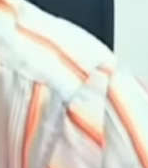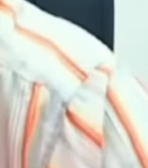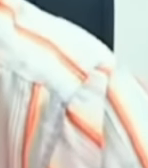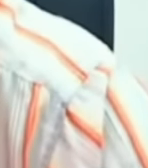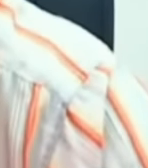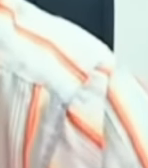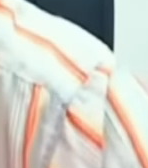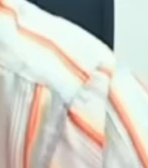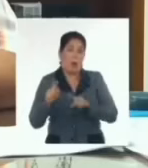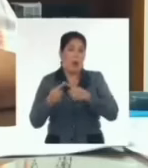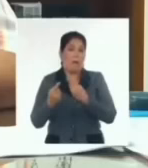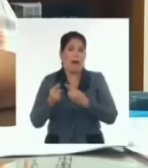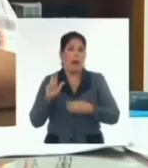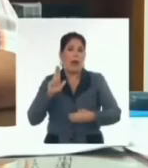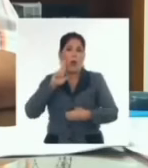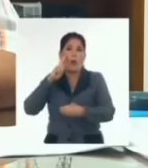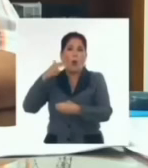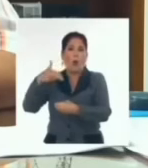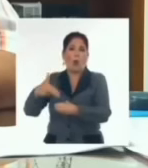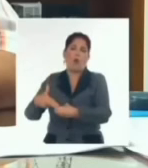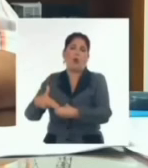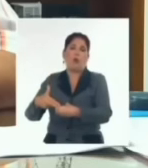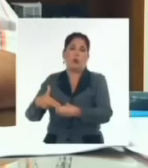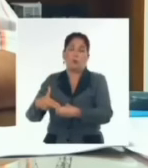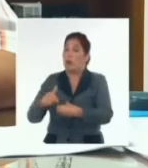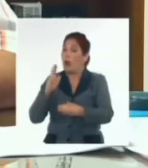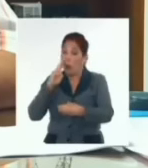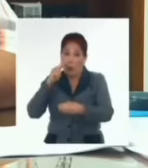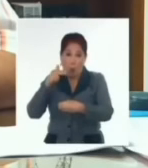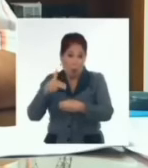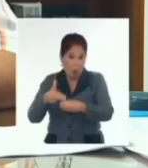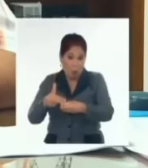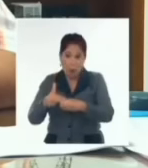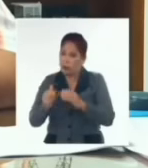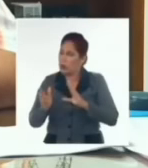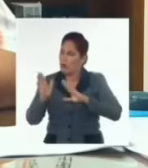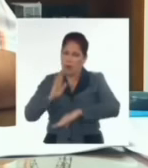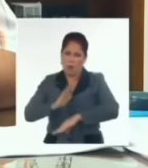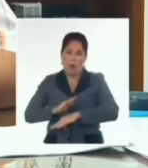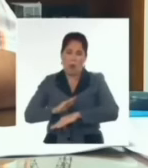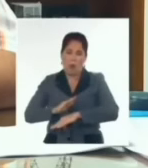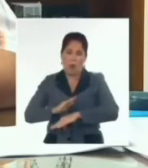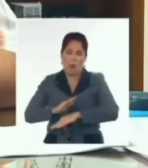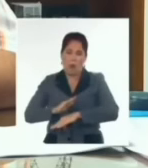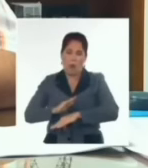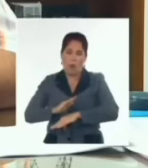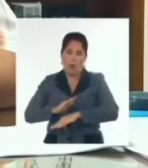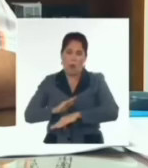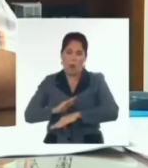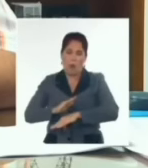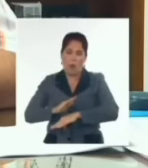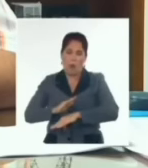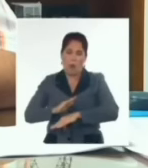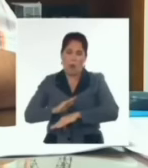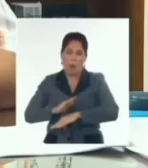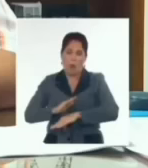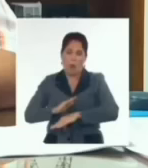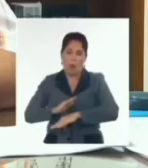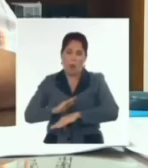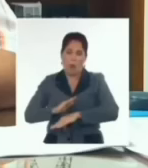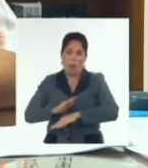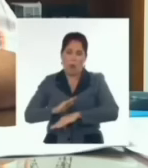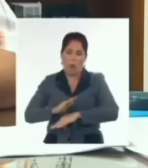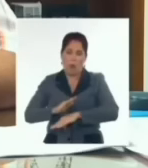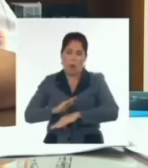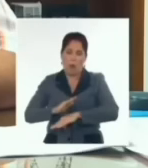el tema de los combustible porque ya no tenemos combustible que no sea comprado en el mercado internacional eso yo recuerdo que eso vaya eso fue una